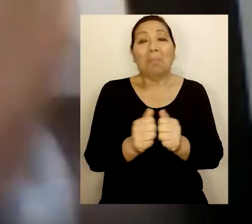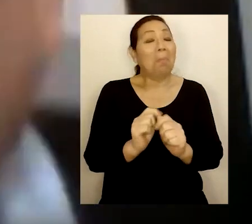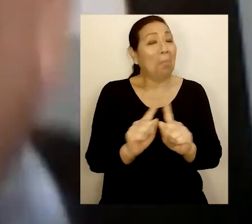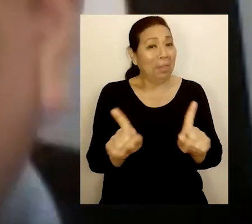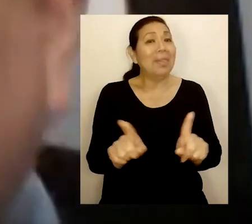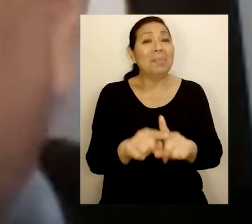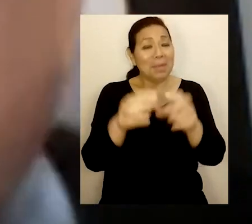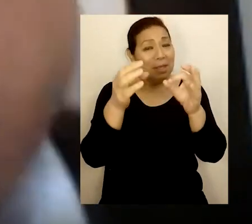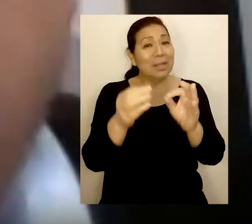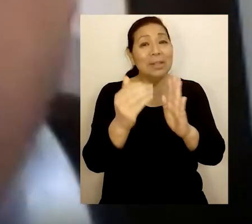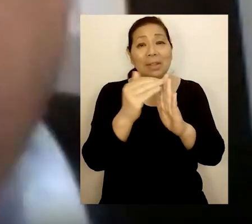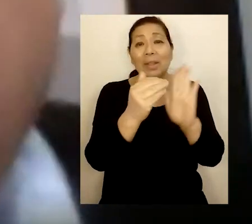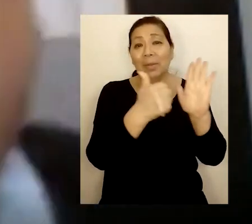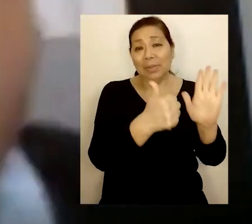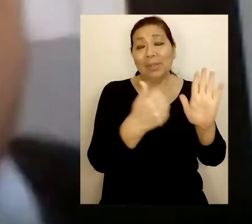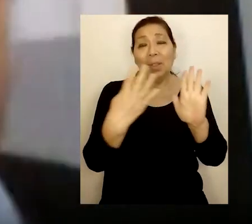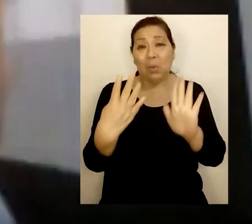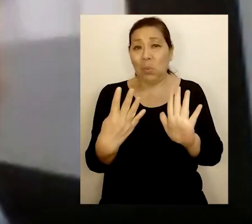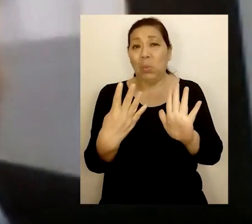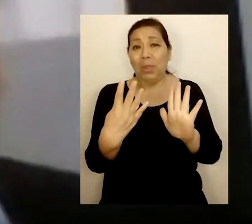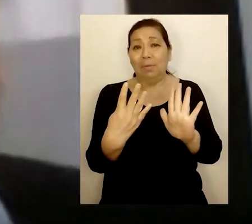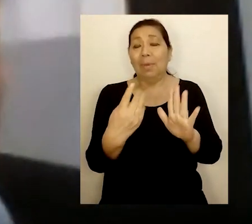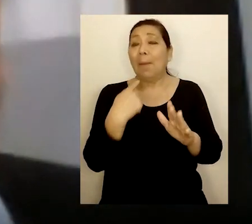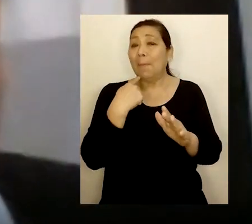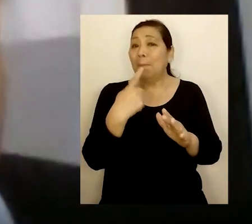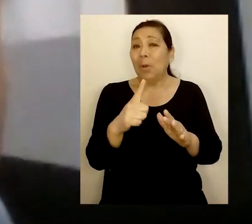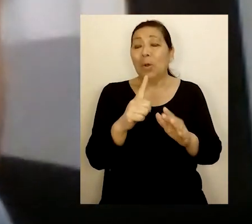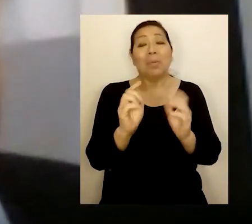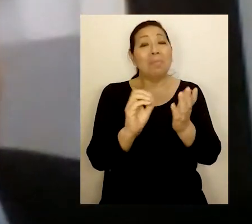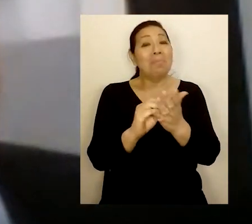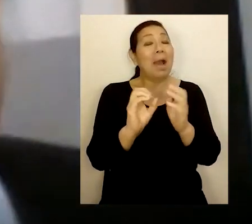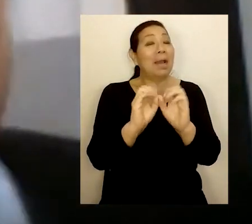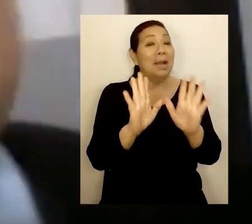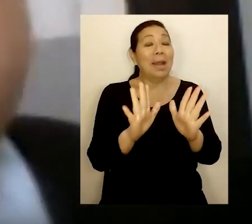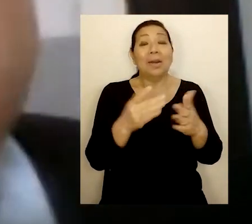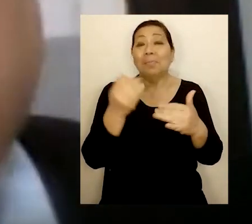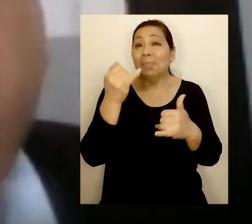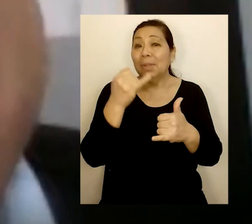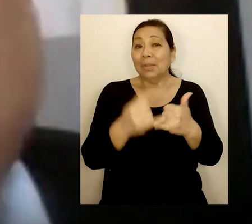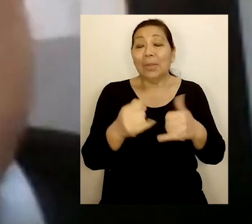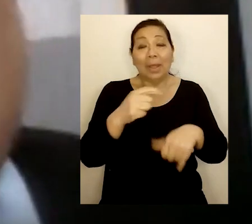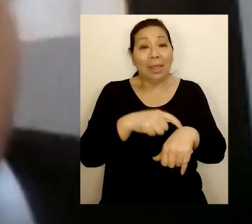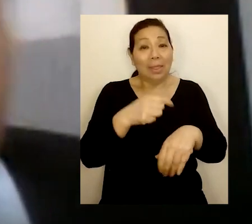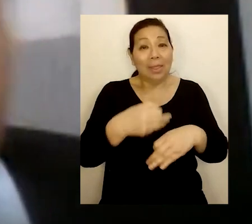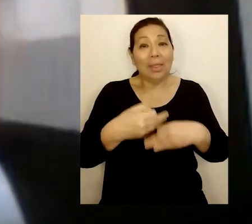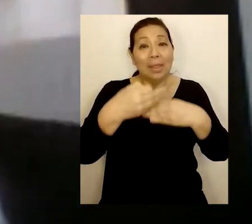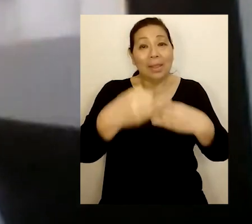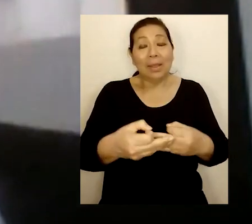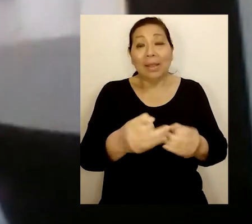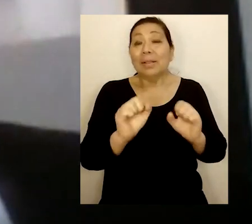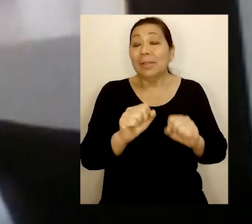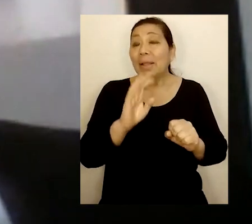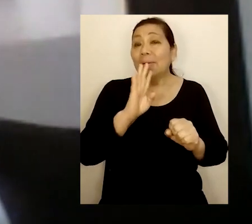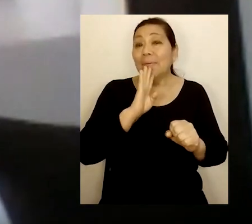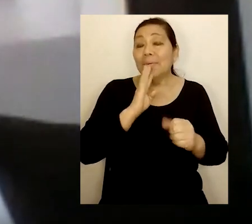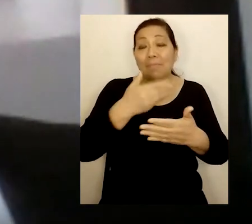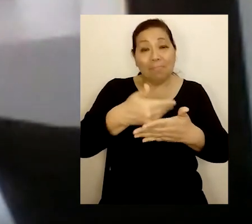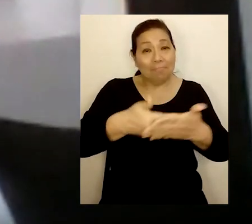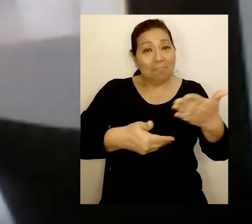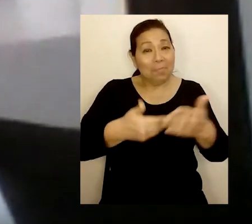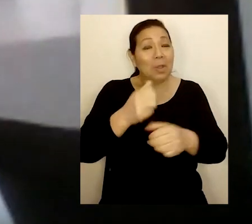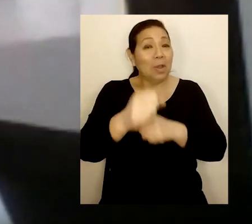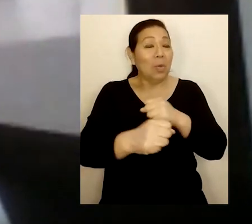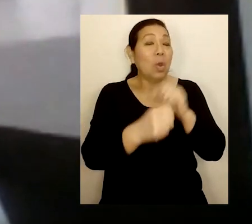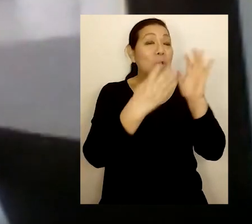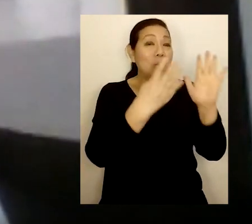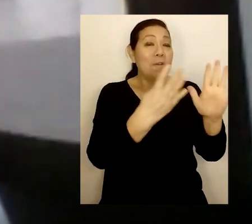patrocinado, también es cierto que el artículo 69 establece de forma clara que una vez vencido el plazo de la pena, si estamos hablando que el documento hablaba del